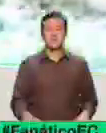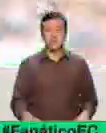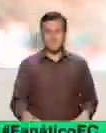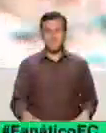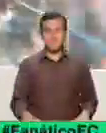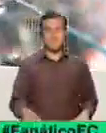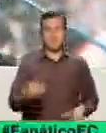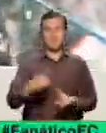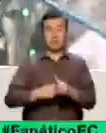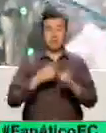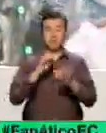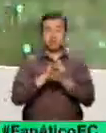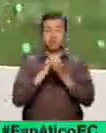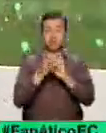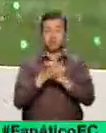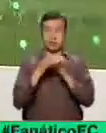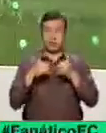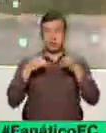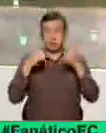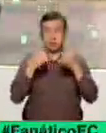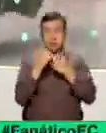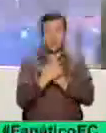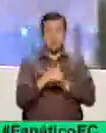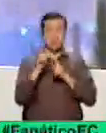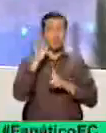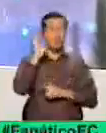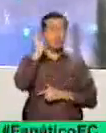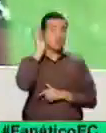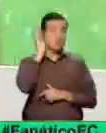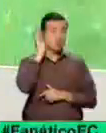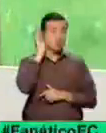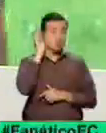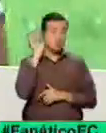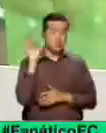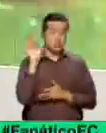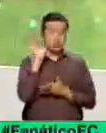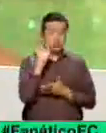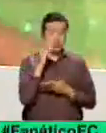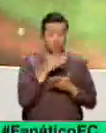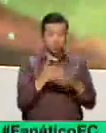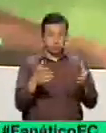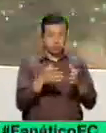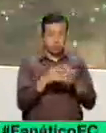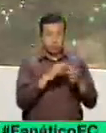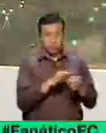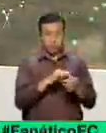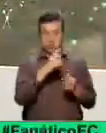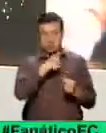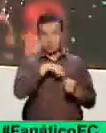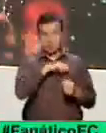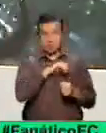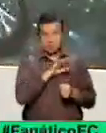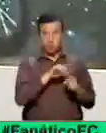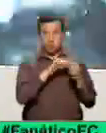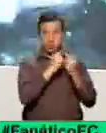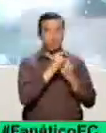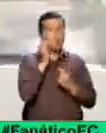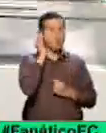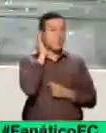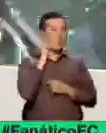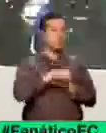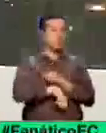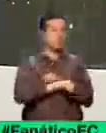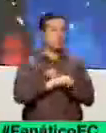Y este mes de noviembre se viene la Copa Libertadores Femenina y nuestro representante, Unión Española, como campeona del fútbol femenino